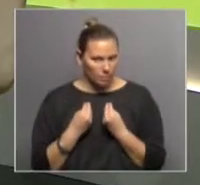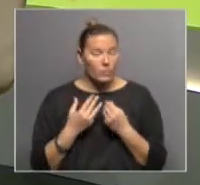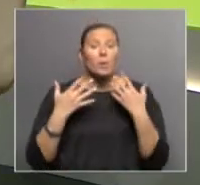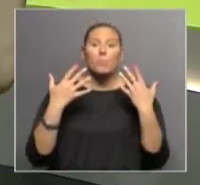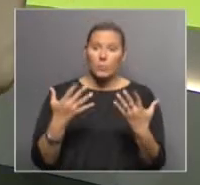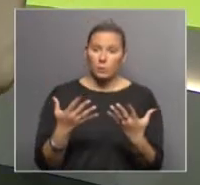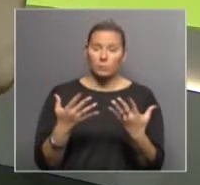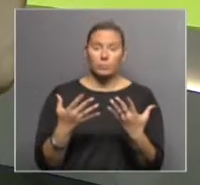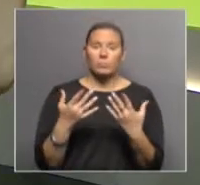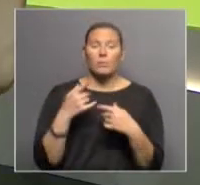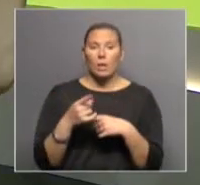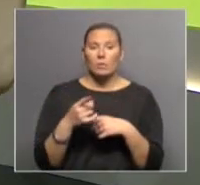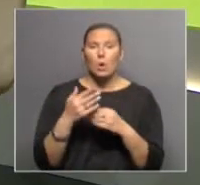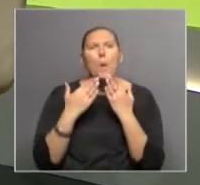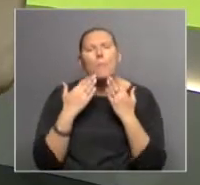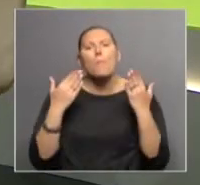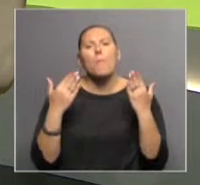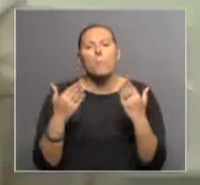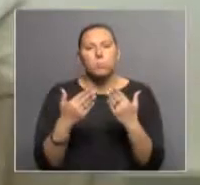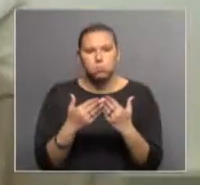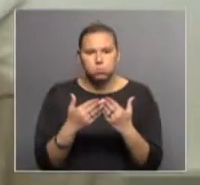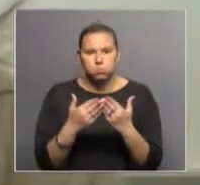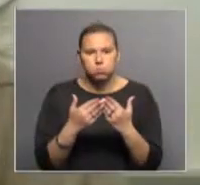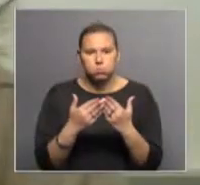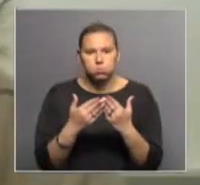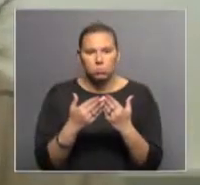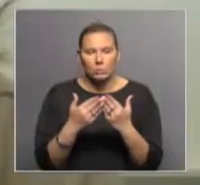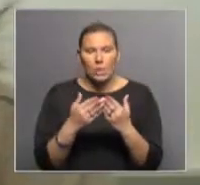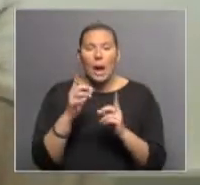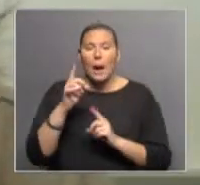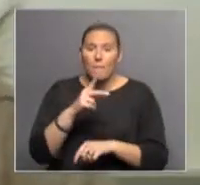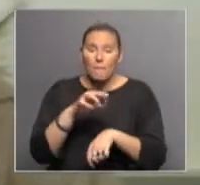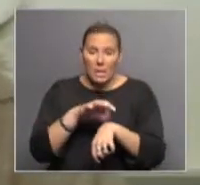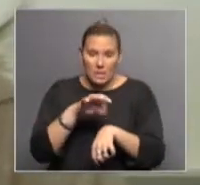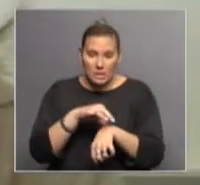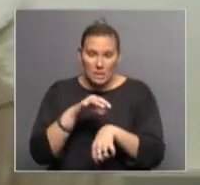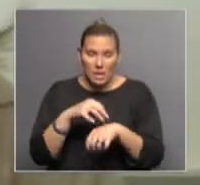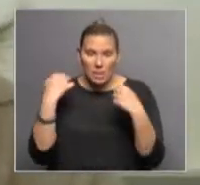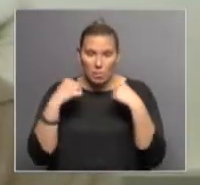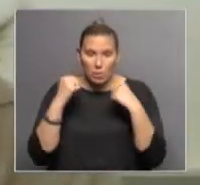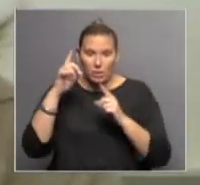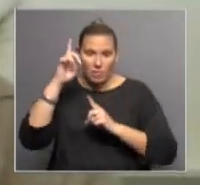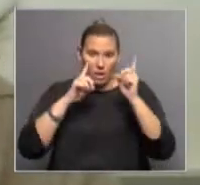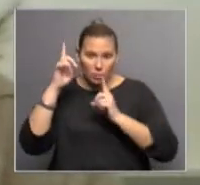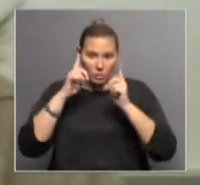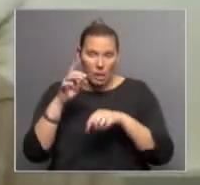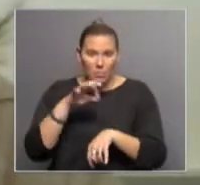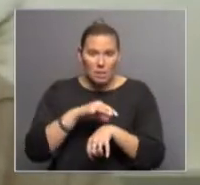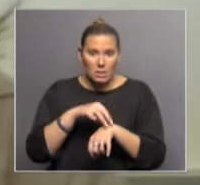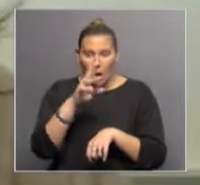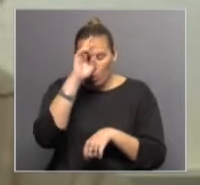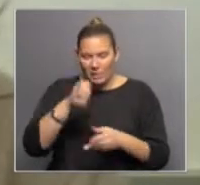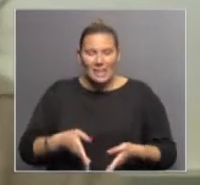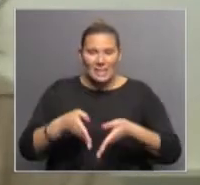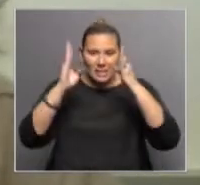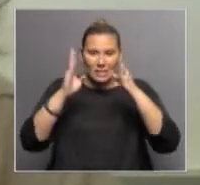Exactamente. Sí. Bueno, eso fue lo que le fuimos a preguntar a la Cátedra de Medicina del Deporte de la Facultad de Medicina del Hospital de Clínicas